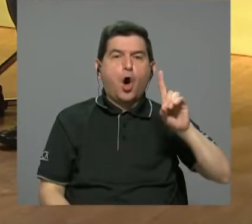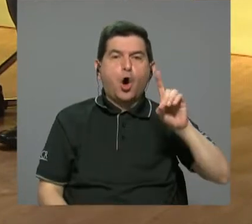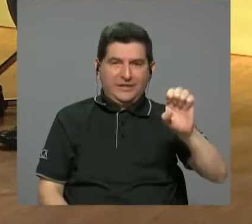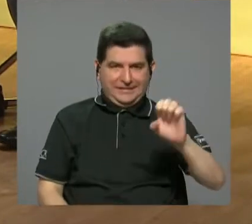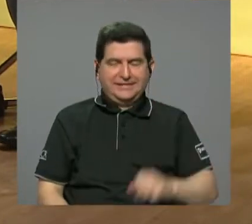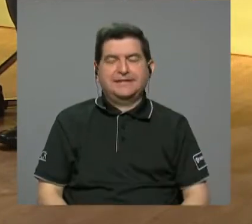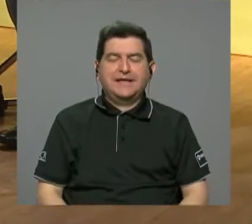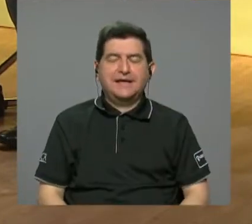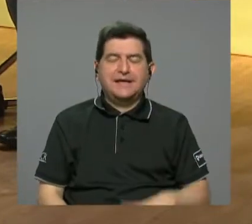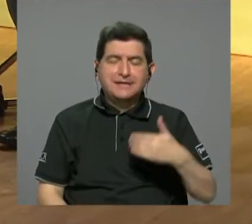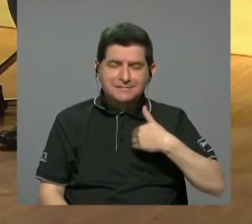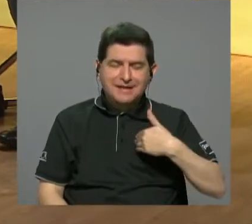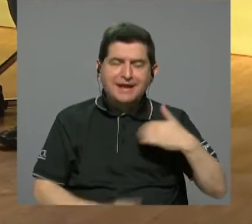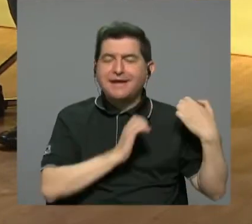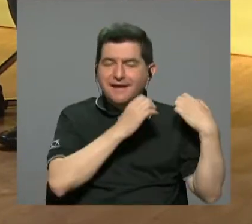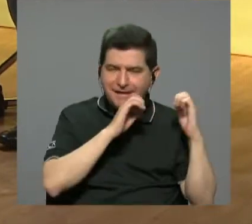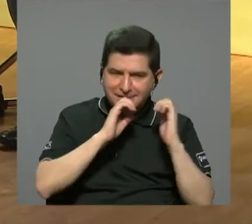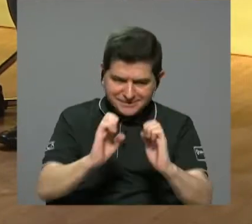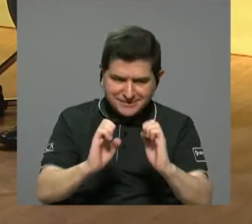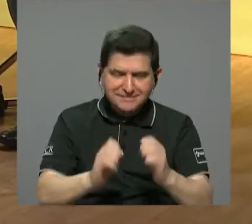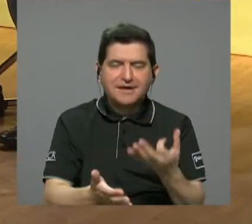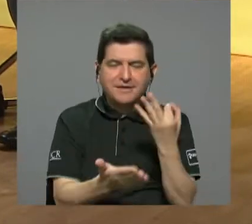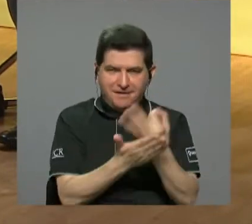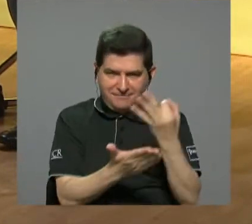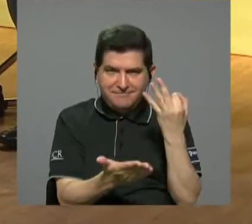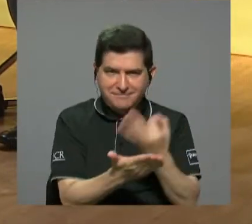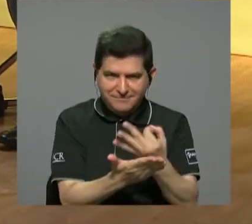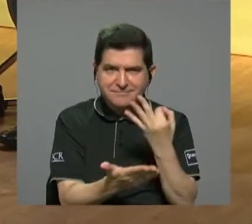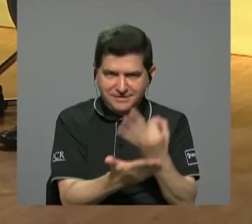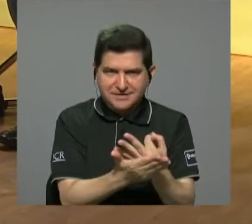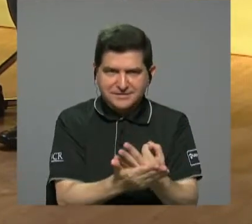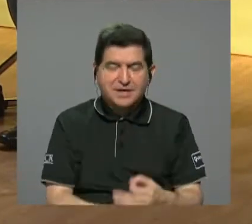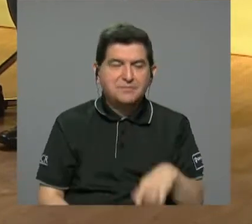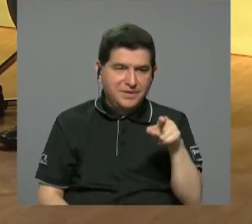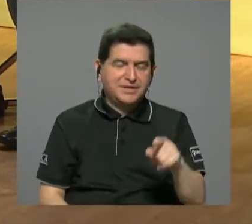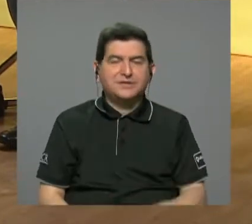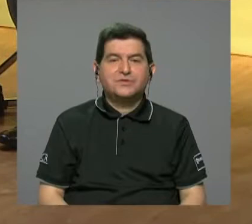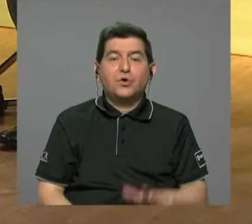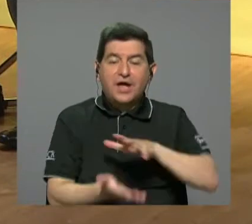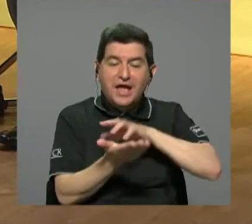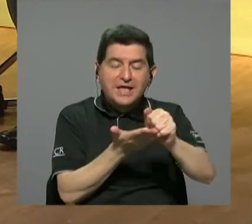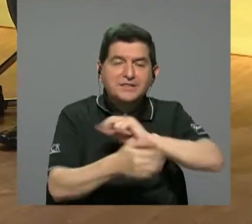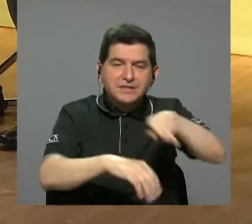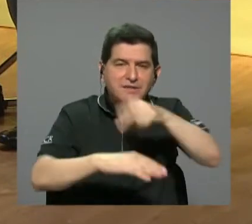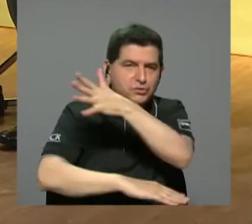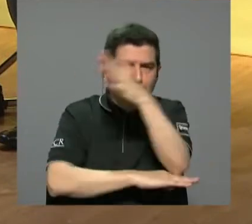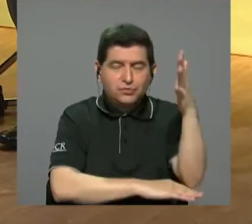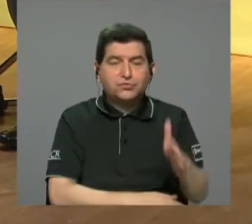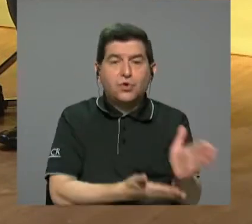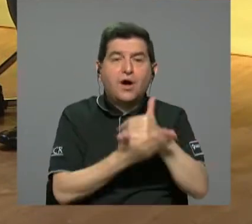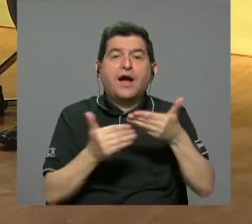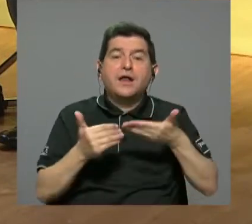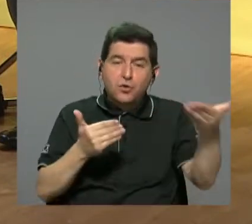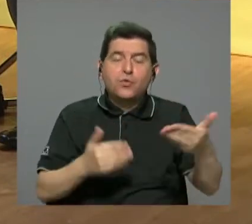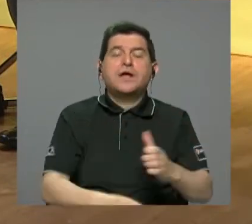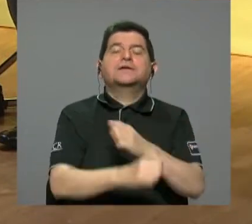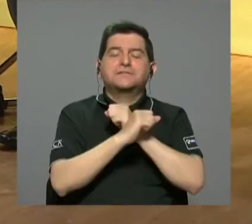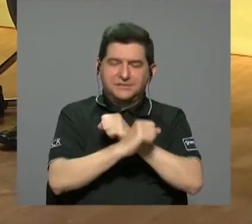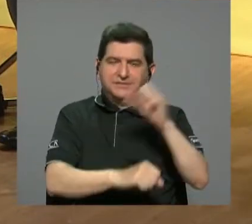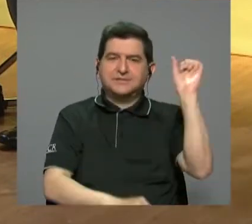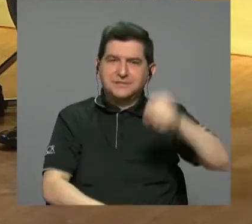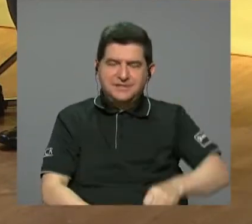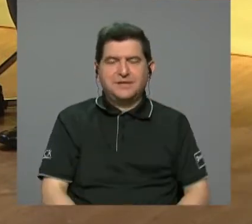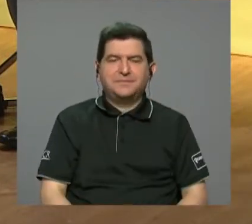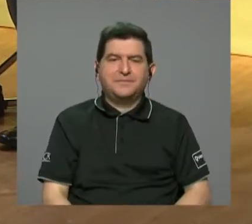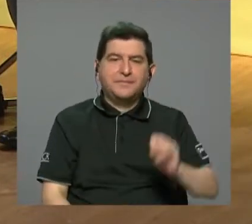los países tengan una estrategia de financiamiento de desastres naturales. Entonces algunas cosas están aseguradas, por ejemplo,